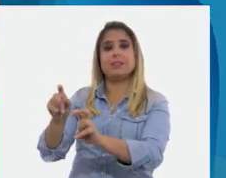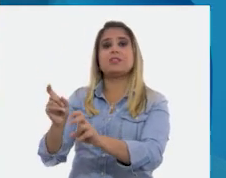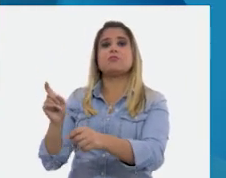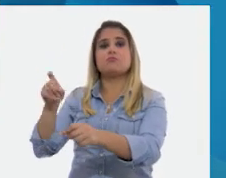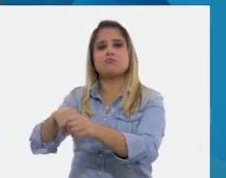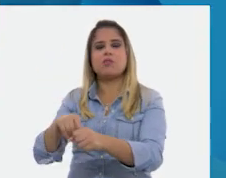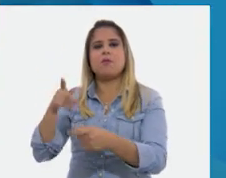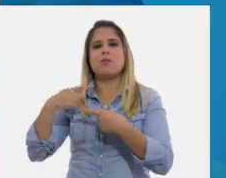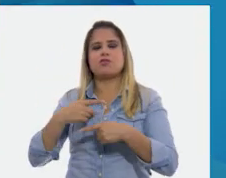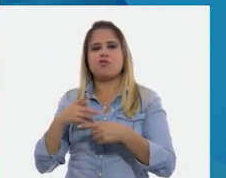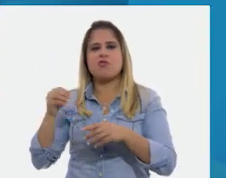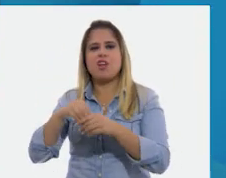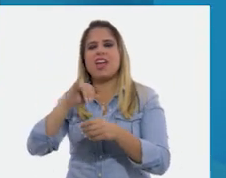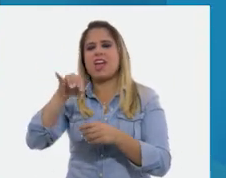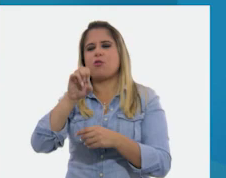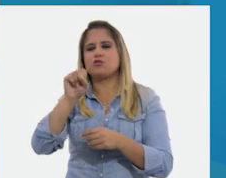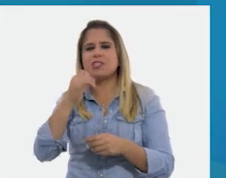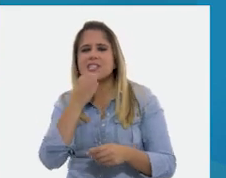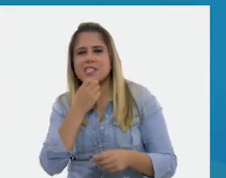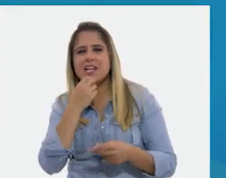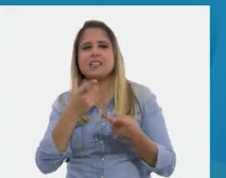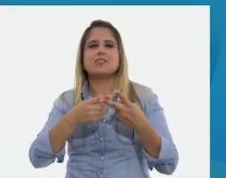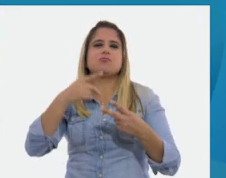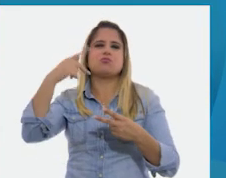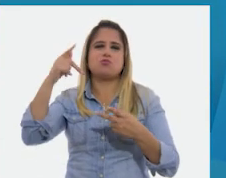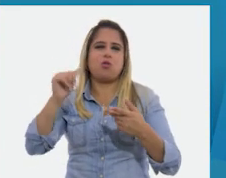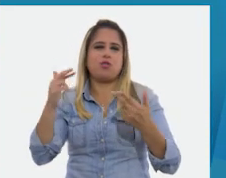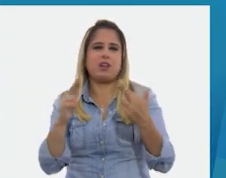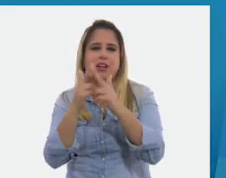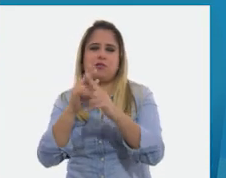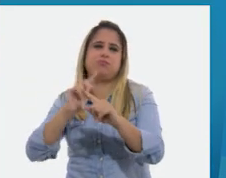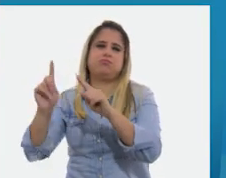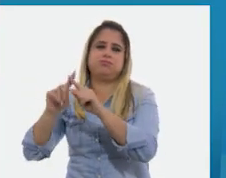agustinos, dominicos, jesuitas y mercedarios.